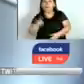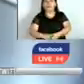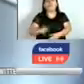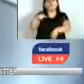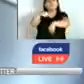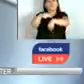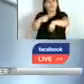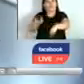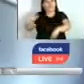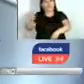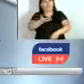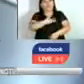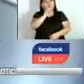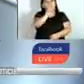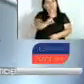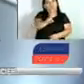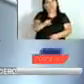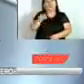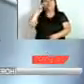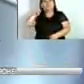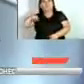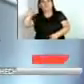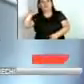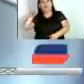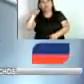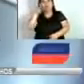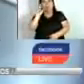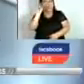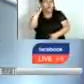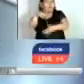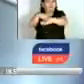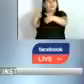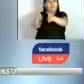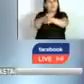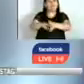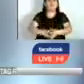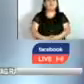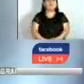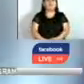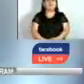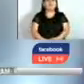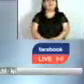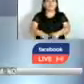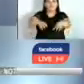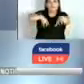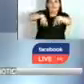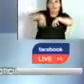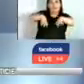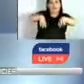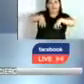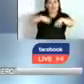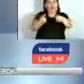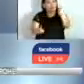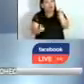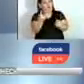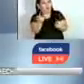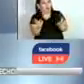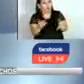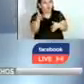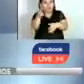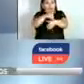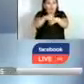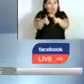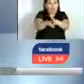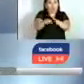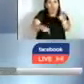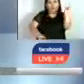1. Y el partido Vamos con un puesto en la Asamblea Legislativa. Por departamento, esta sería la distribución.